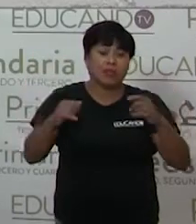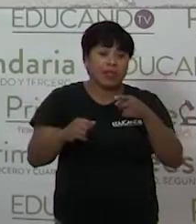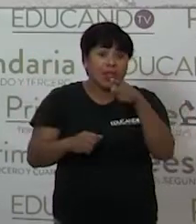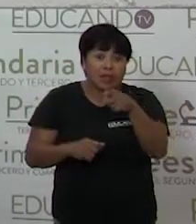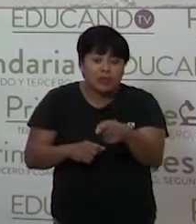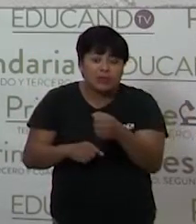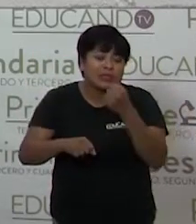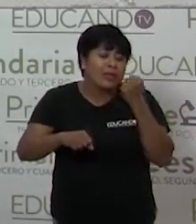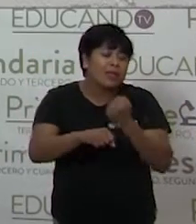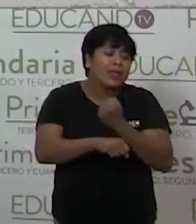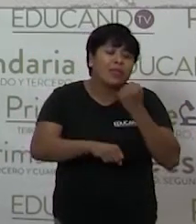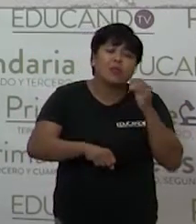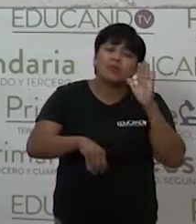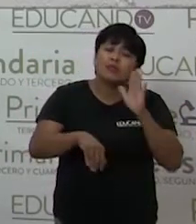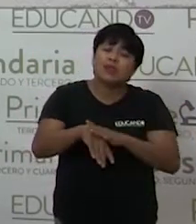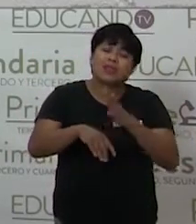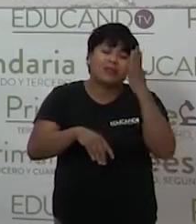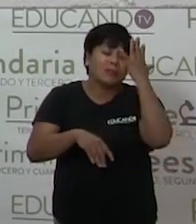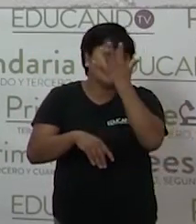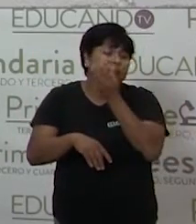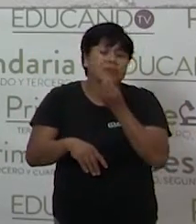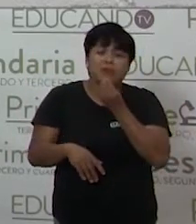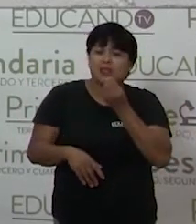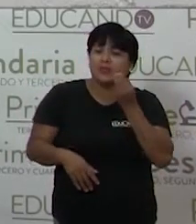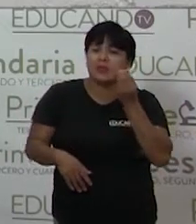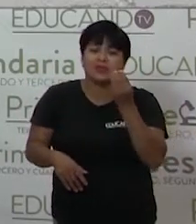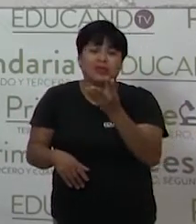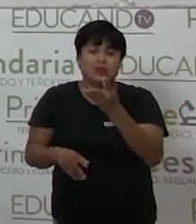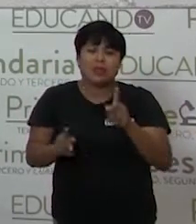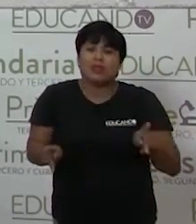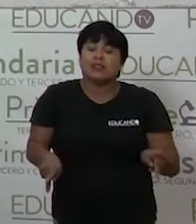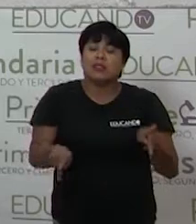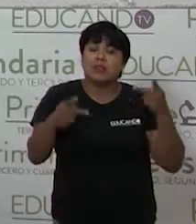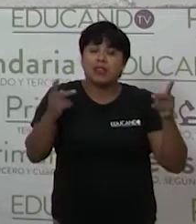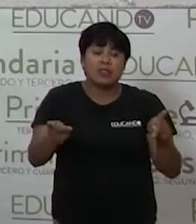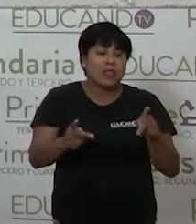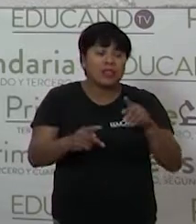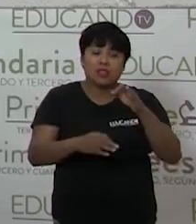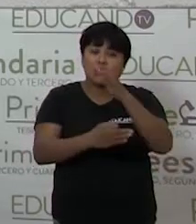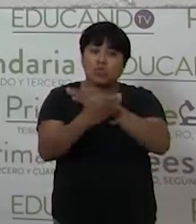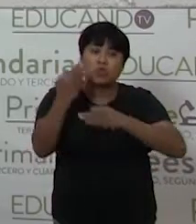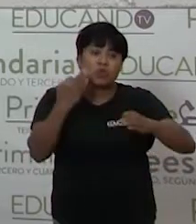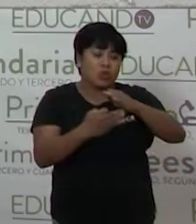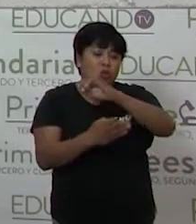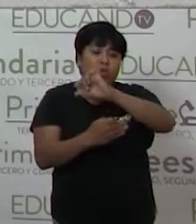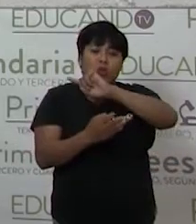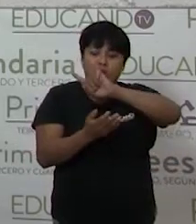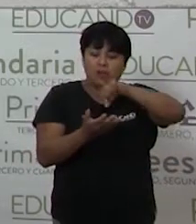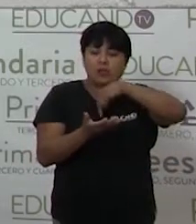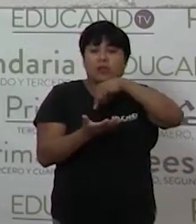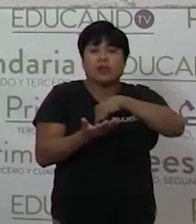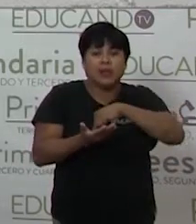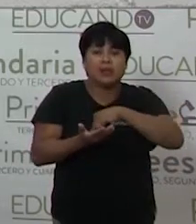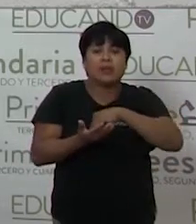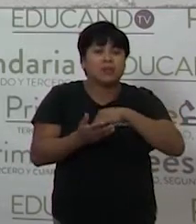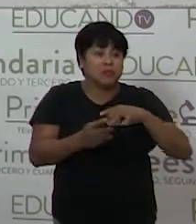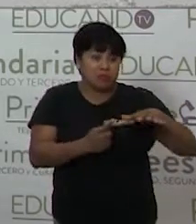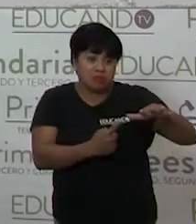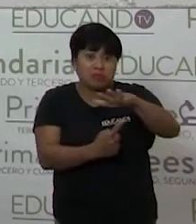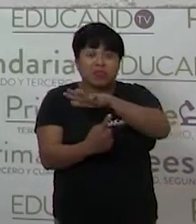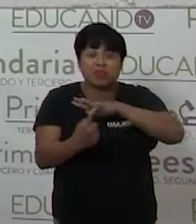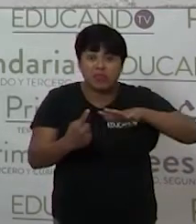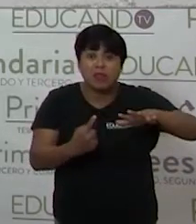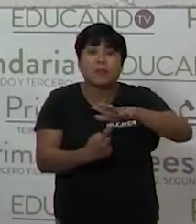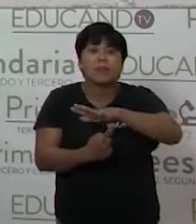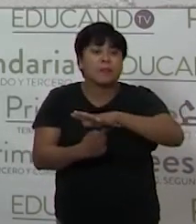para los zapatos más preciosos que se vendían en toda la ciudad y la población